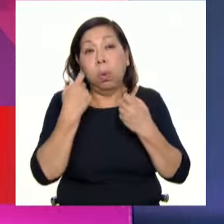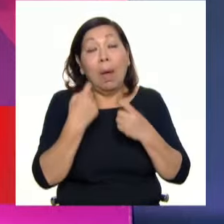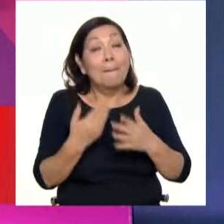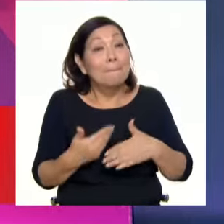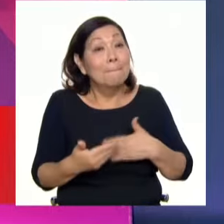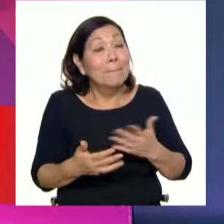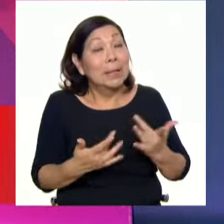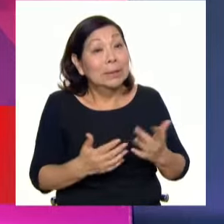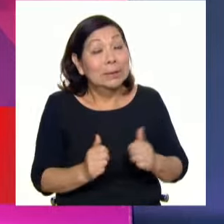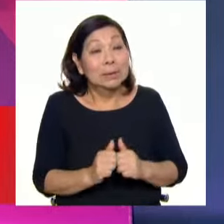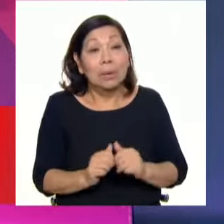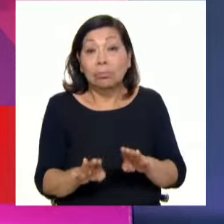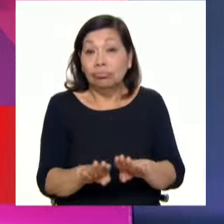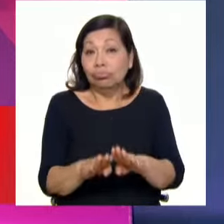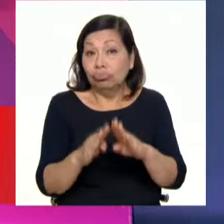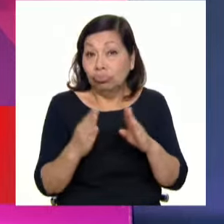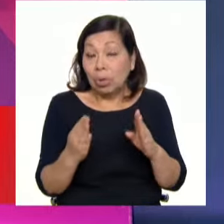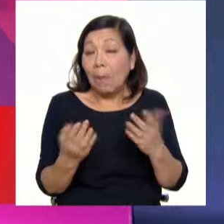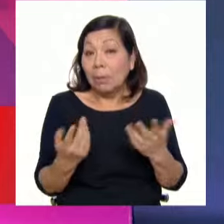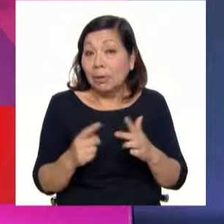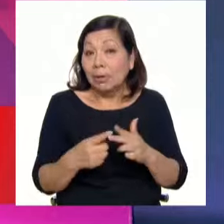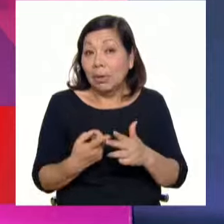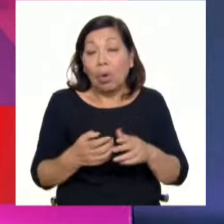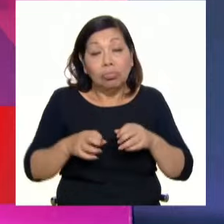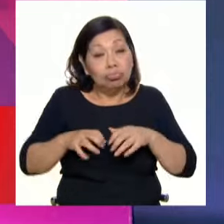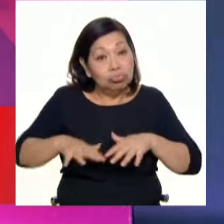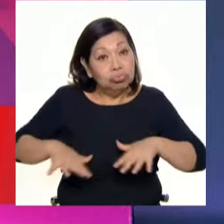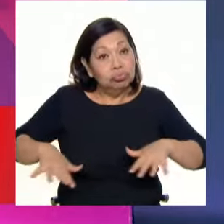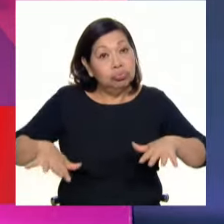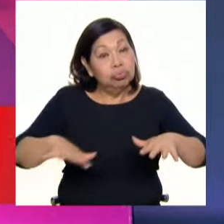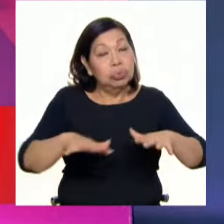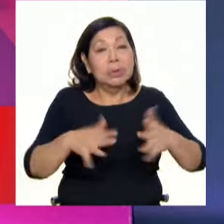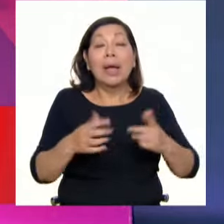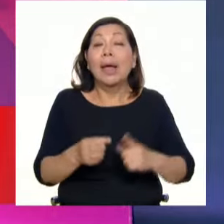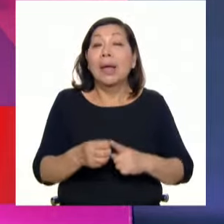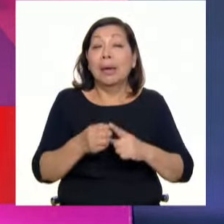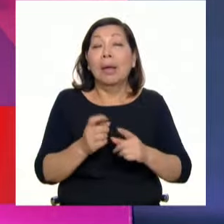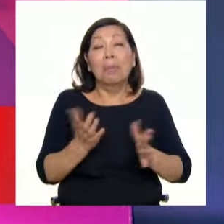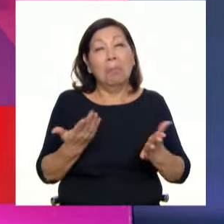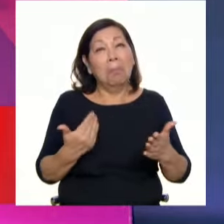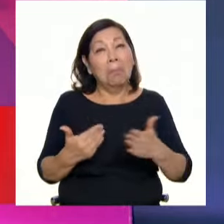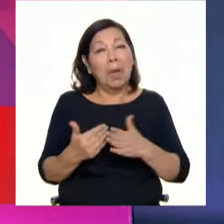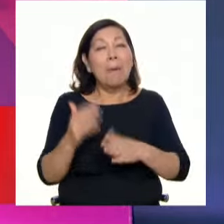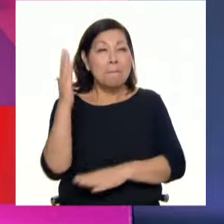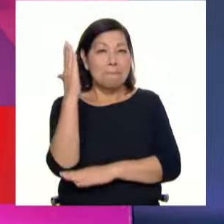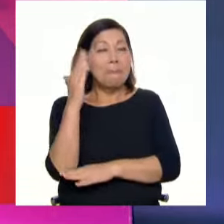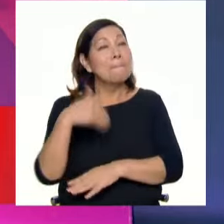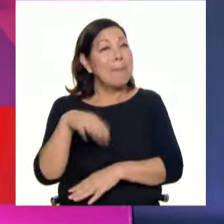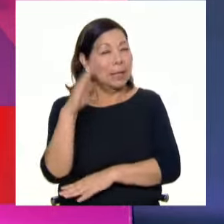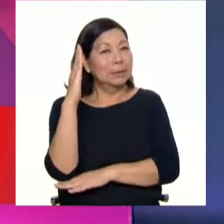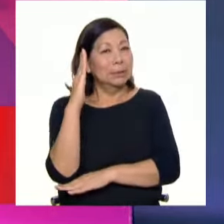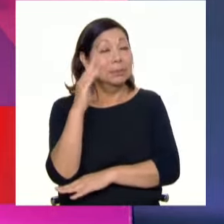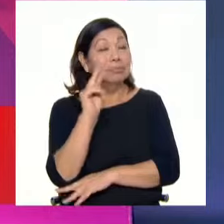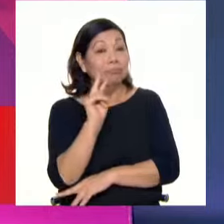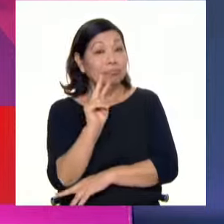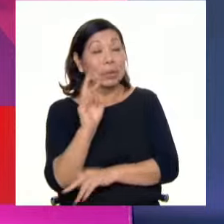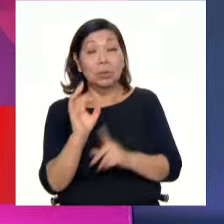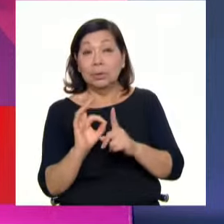próximas horas esperamos que la cobertura nubosa pues empiece a desvanecerse, en especial en horas cercanas al mediodía. Si vemos